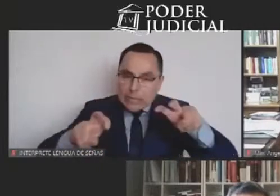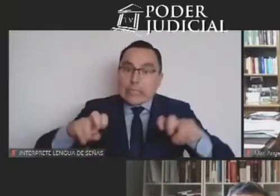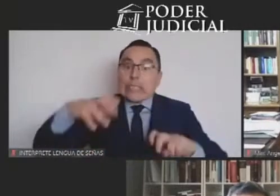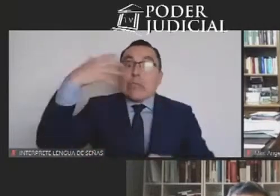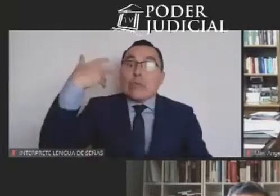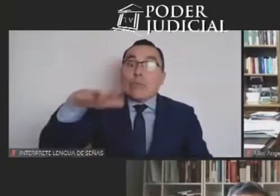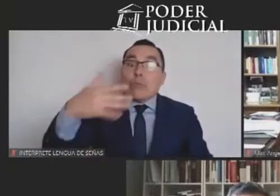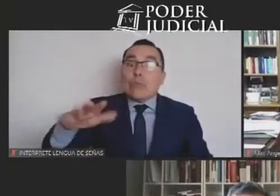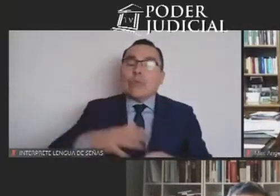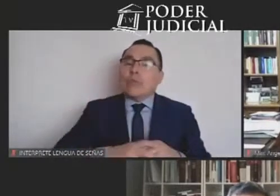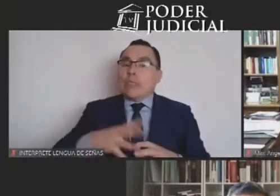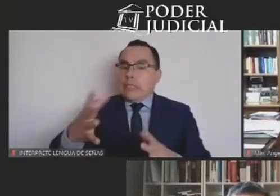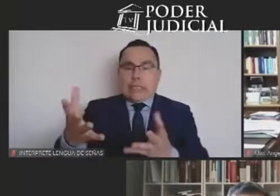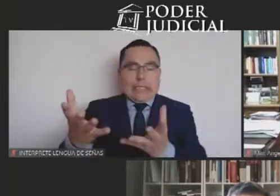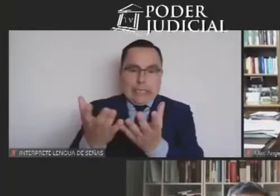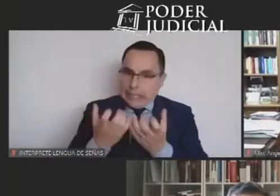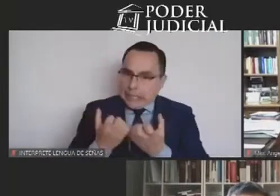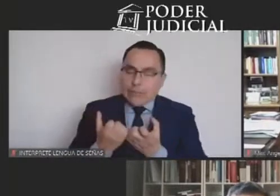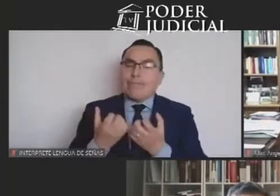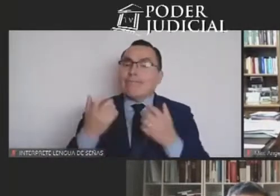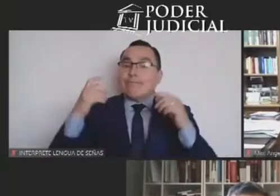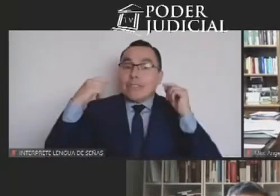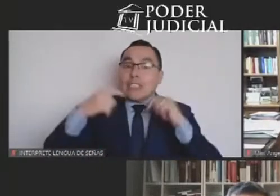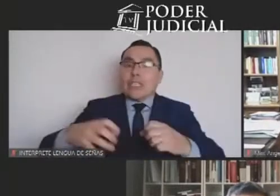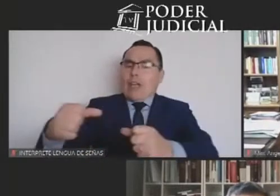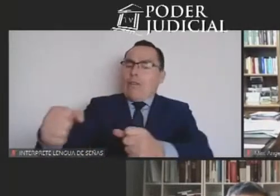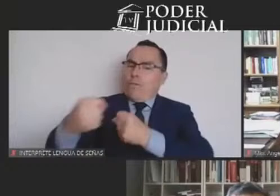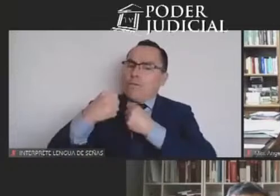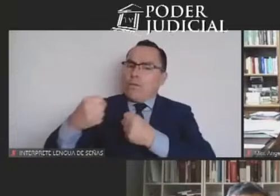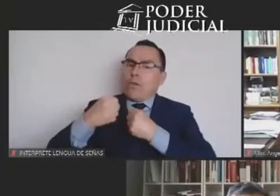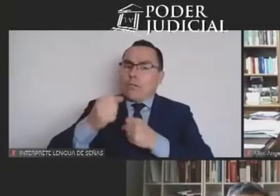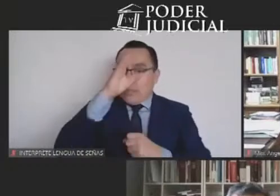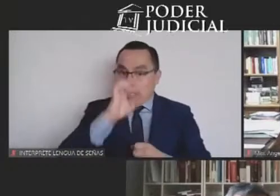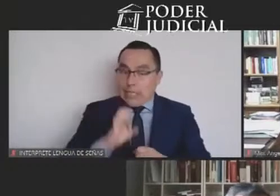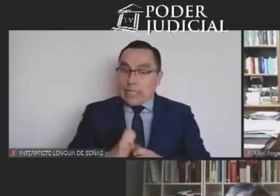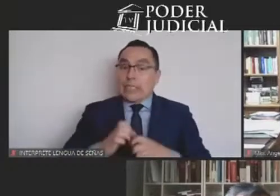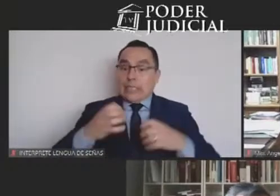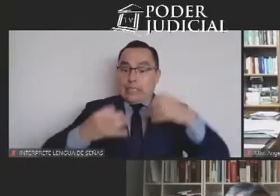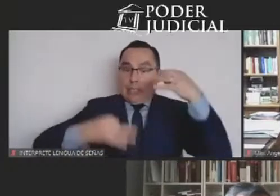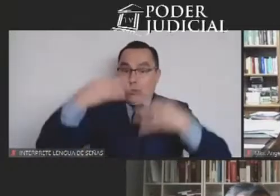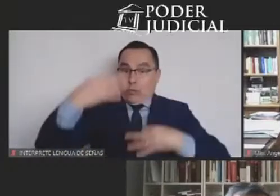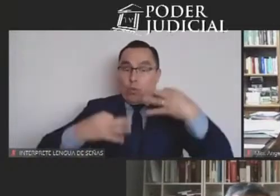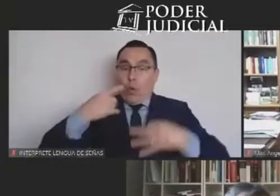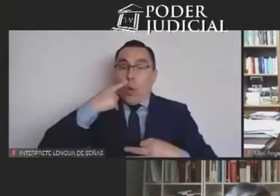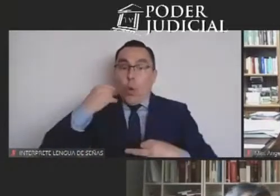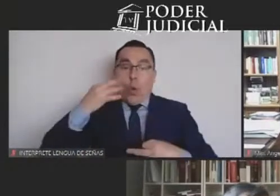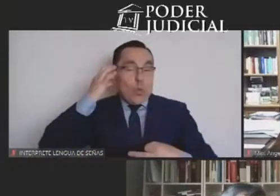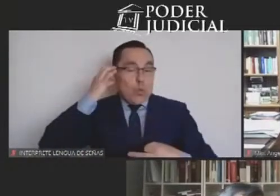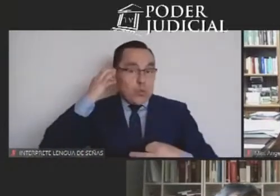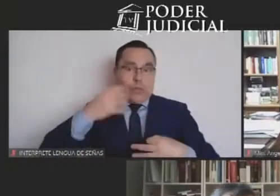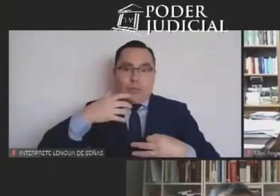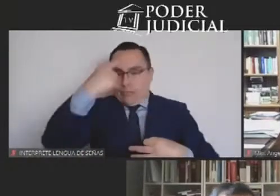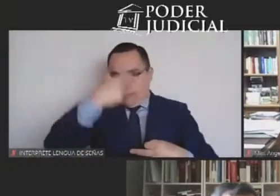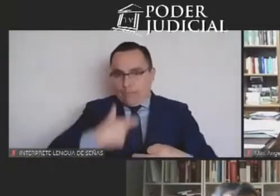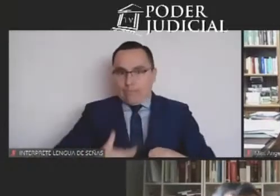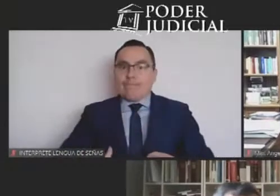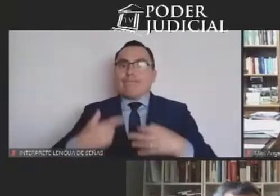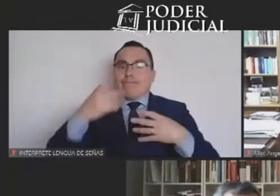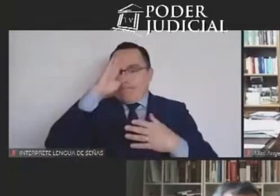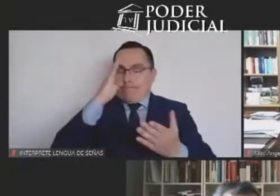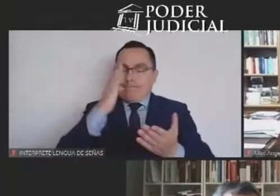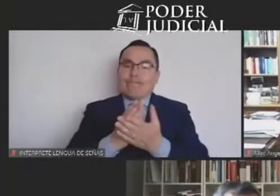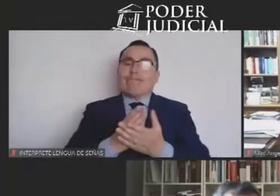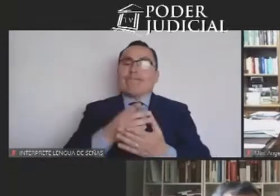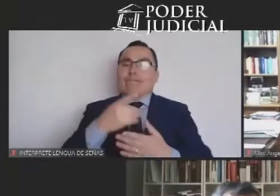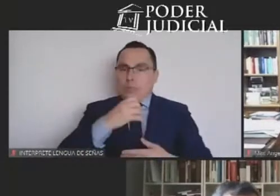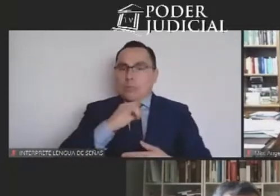es necesario. Y la fortaleza ética del juez y de su decisión es la que mantendrá, en